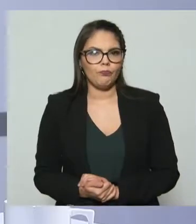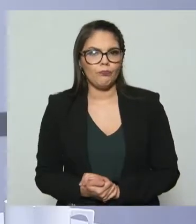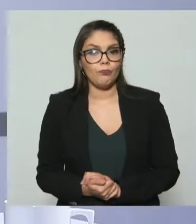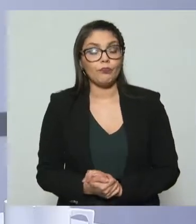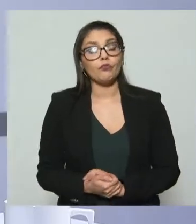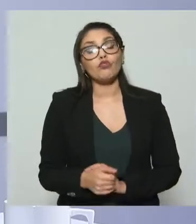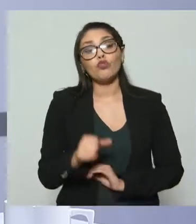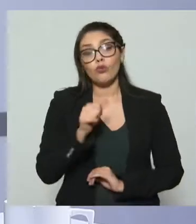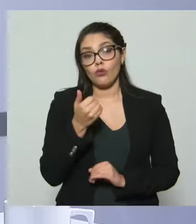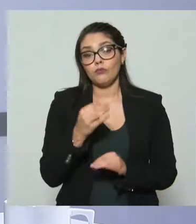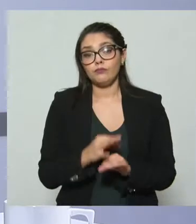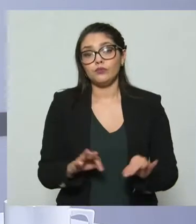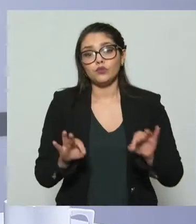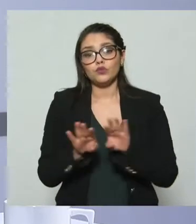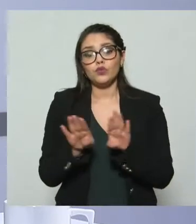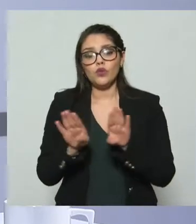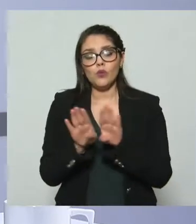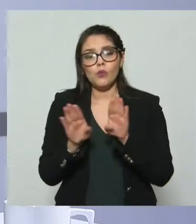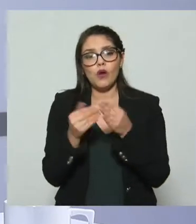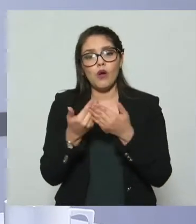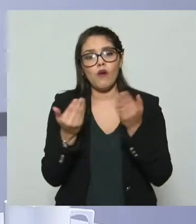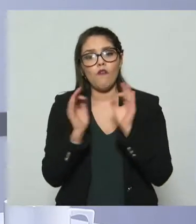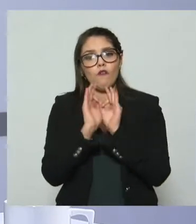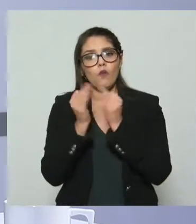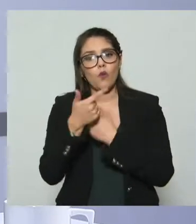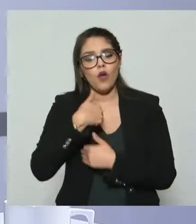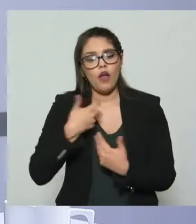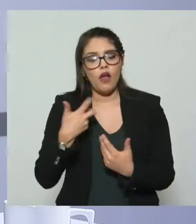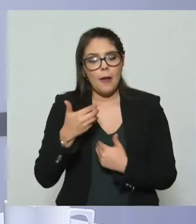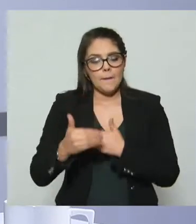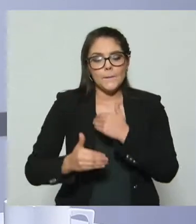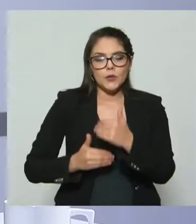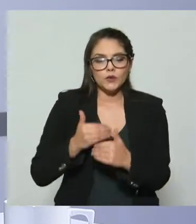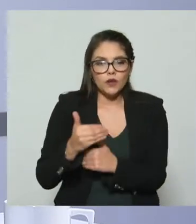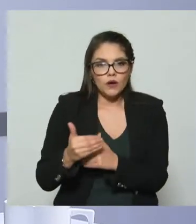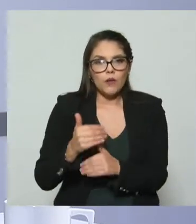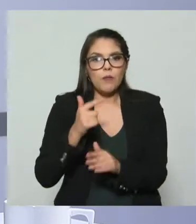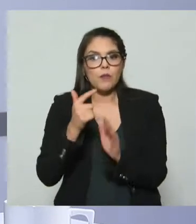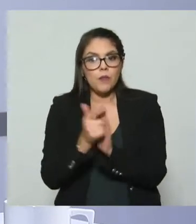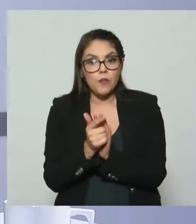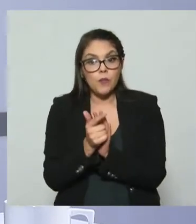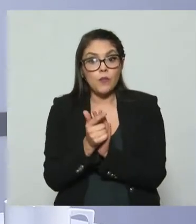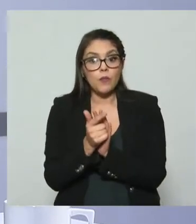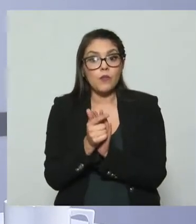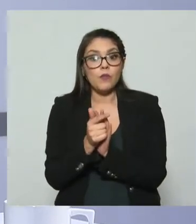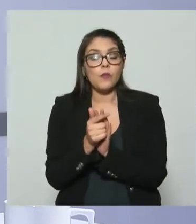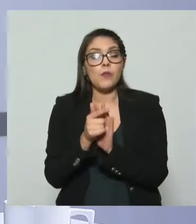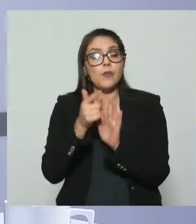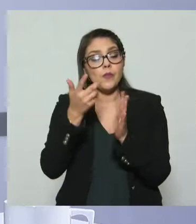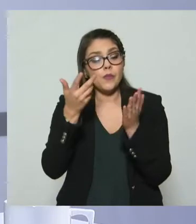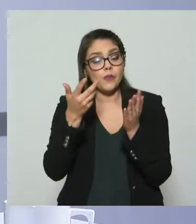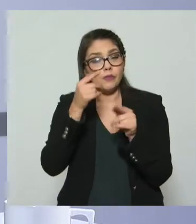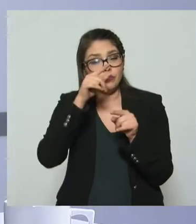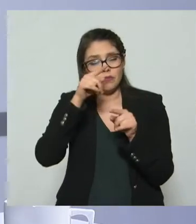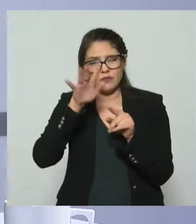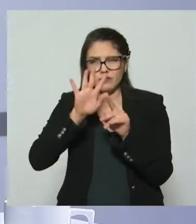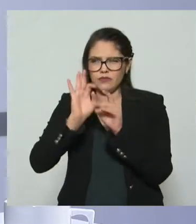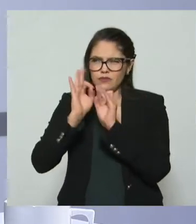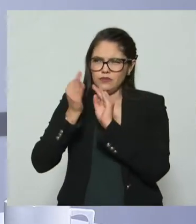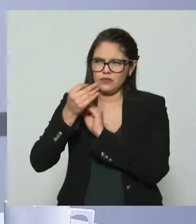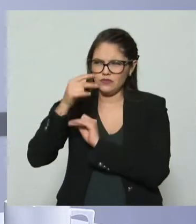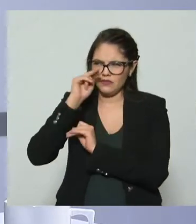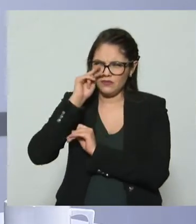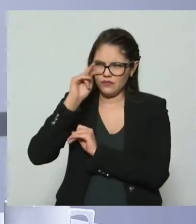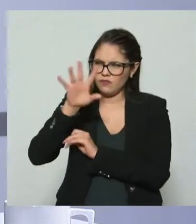la forma en la que llevamos a cabo este proceso legislativo, quitamos esa cuestión de que los